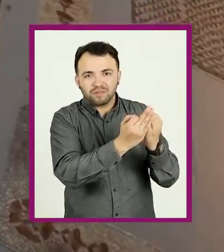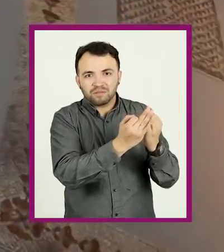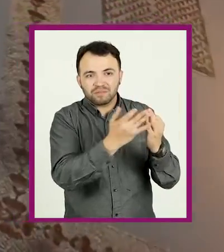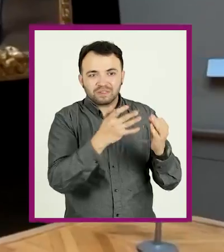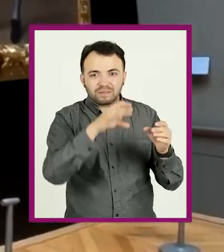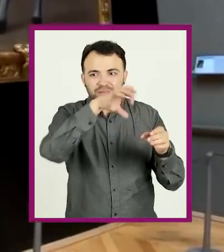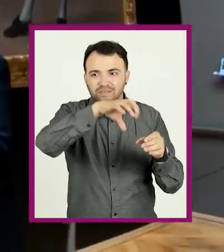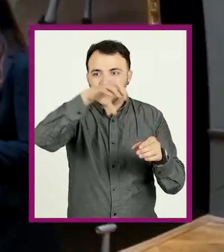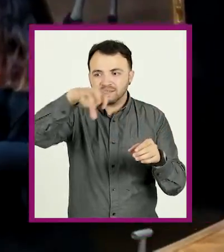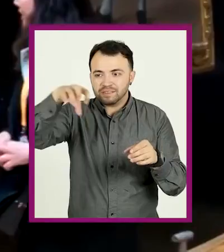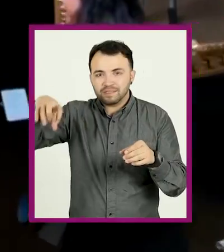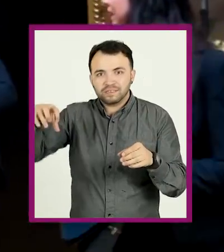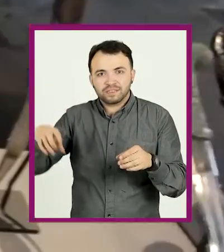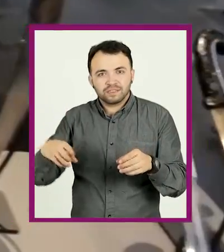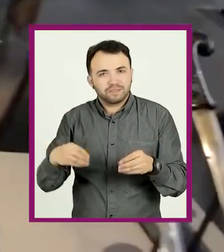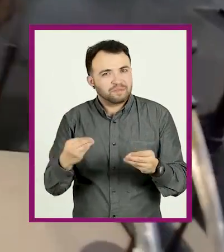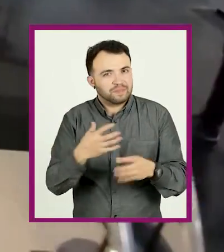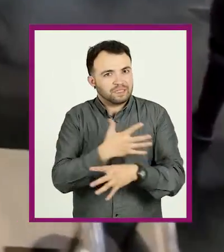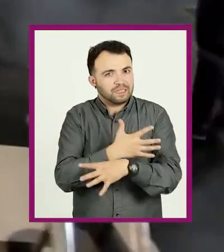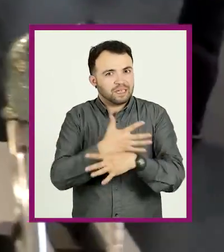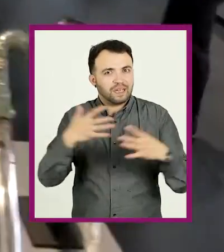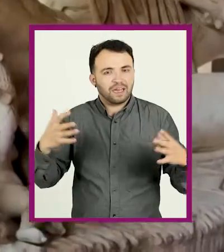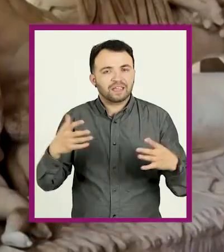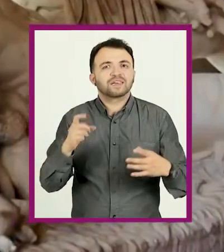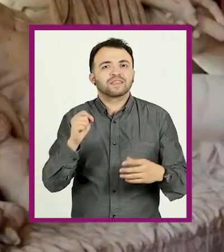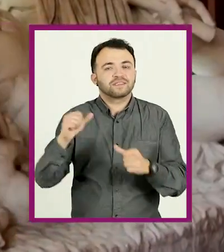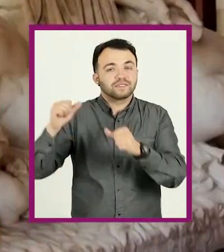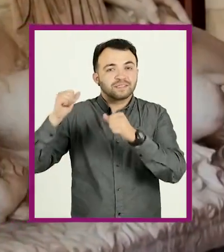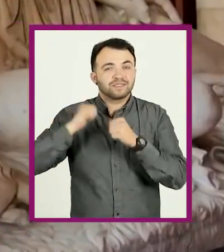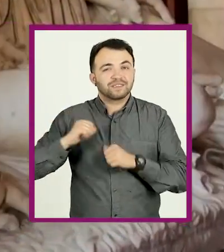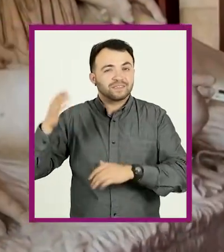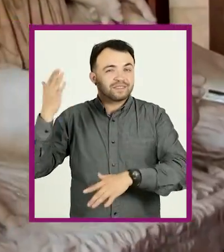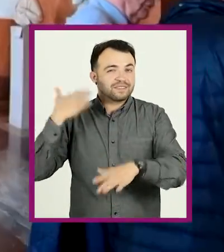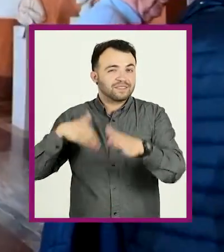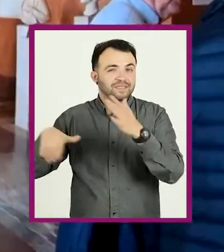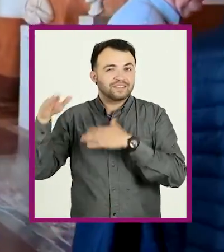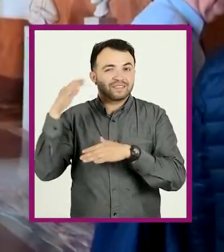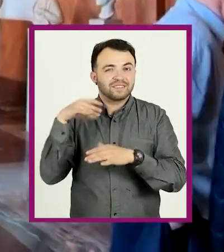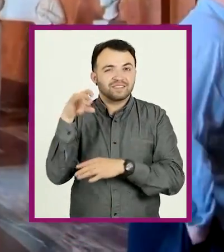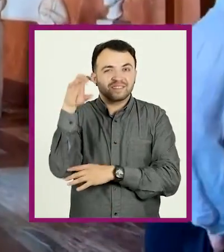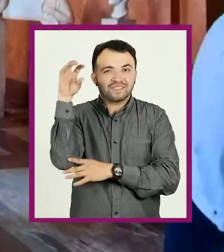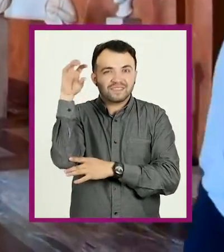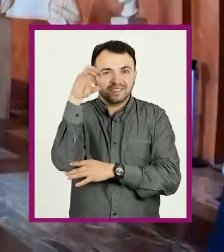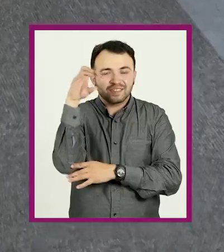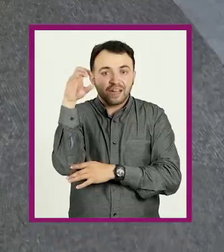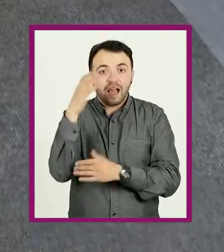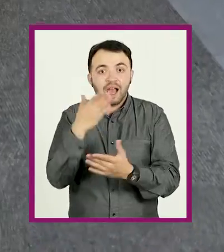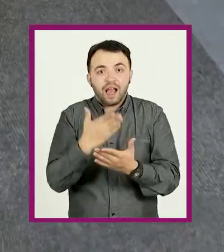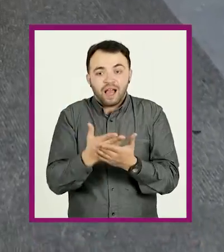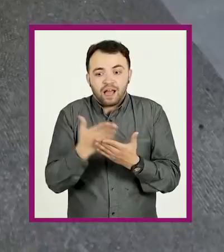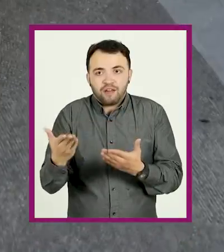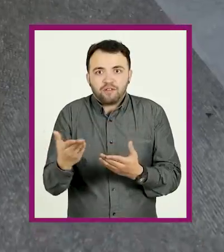que abarcan desde elementos de la época prehistórica hasta obras de arte contemporáneo.